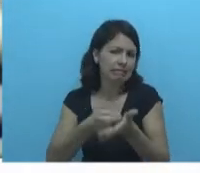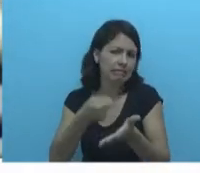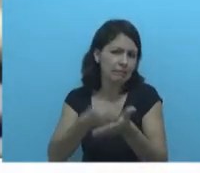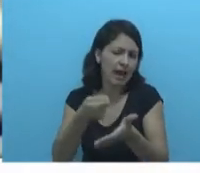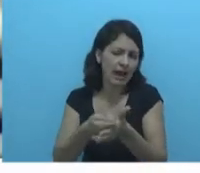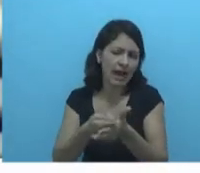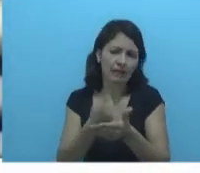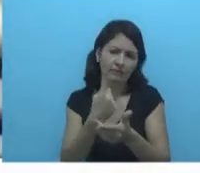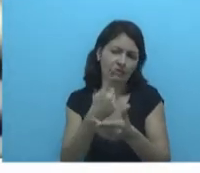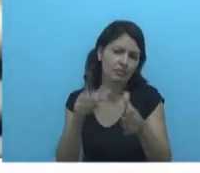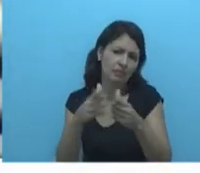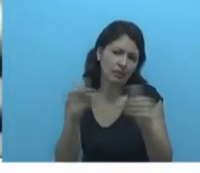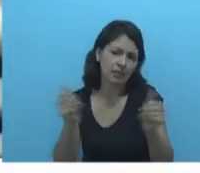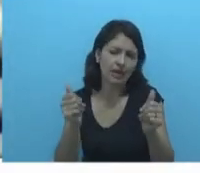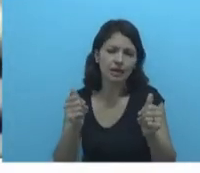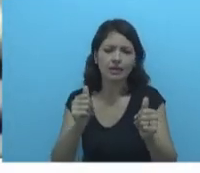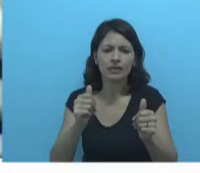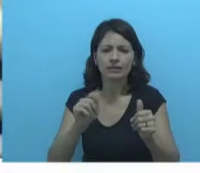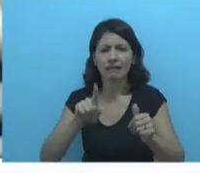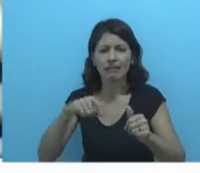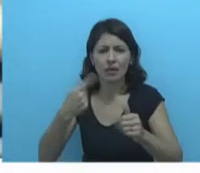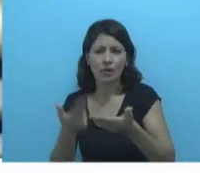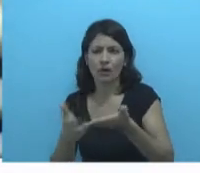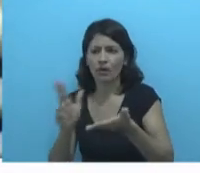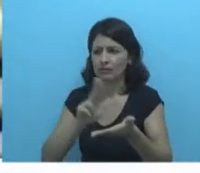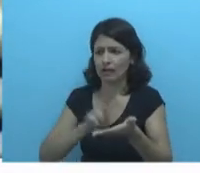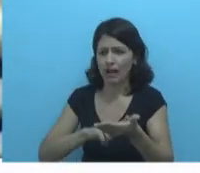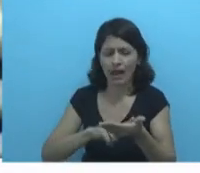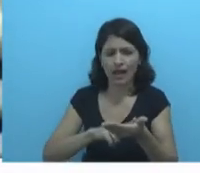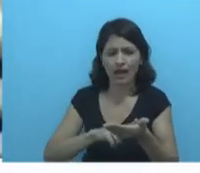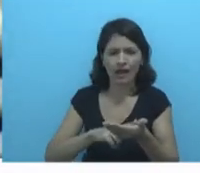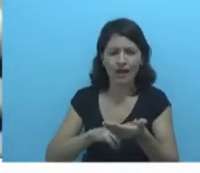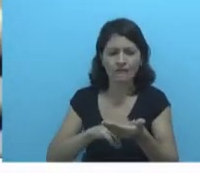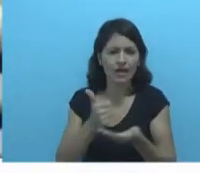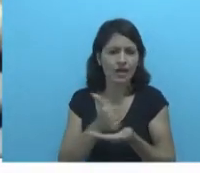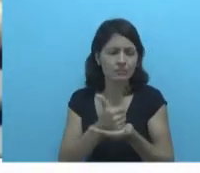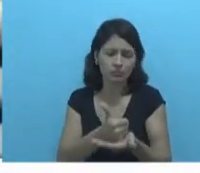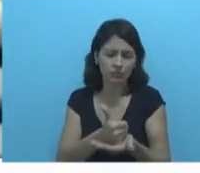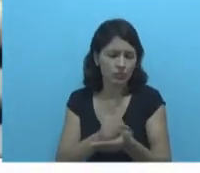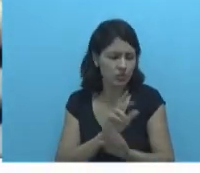que se termina, que no ingresa después cuando uno tiene que hacer el resto de